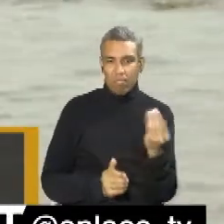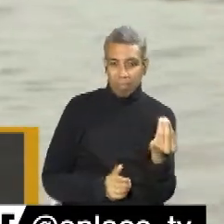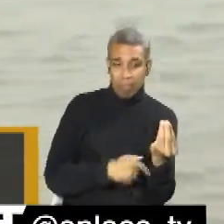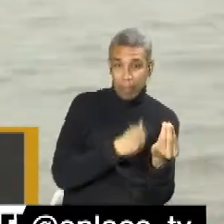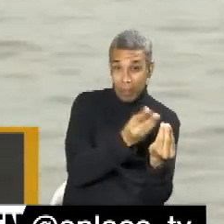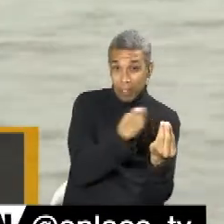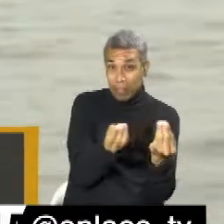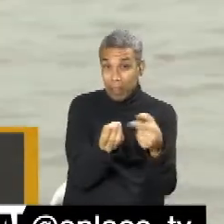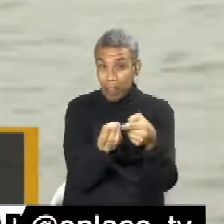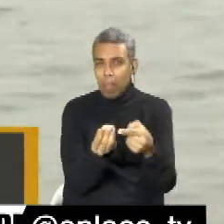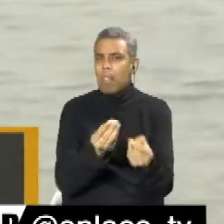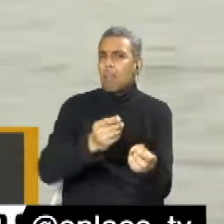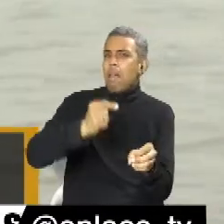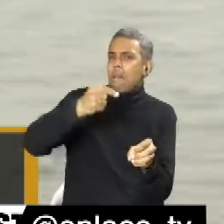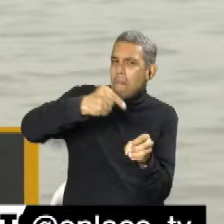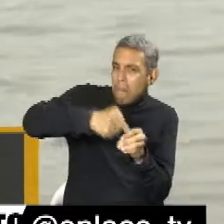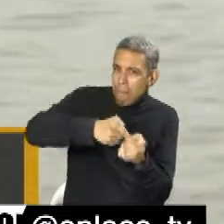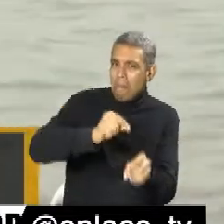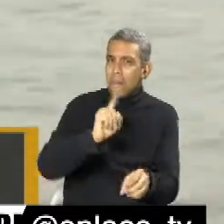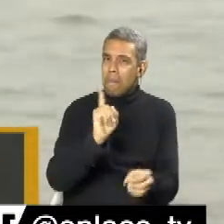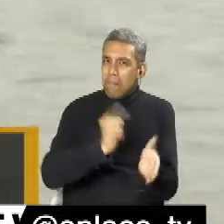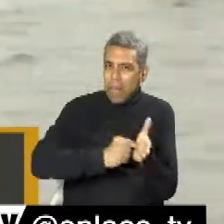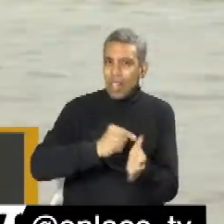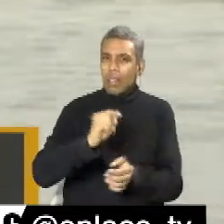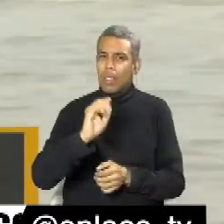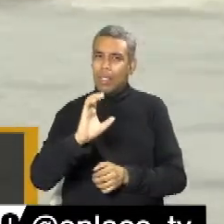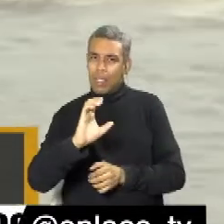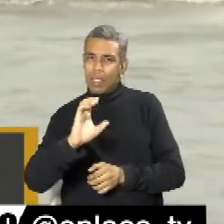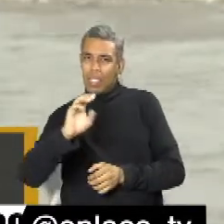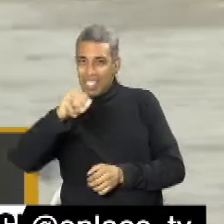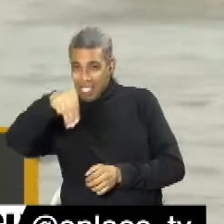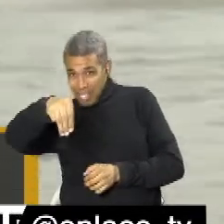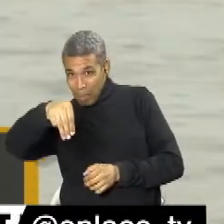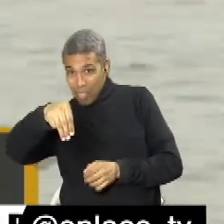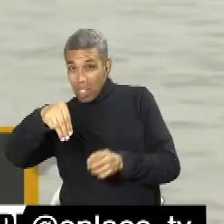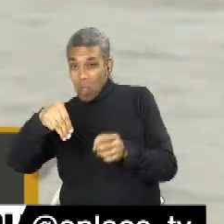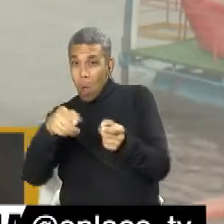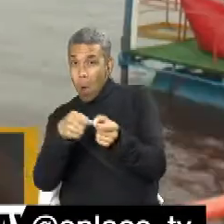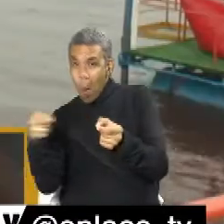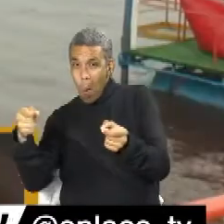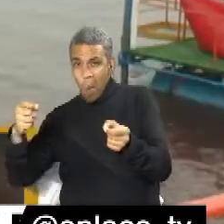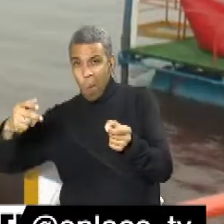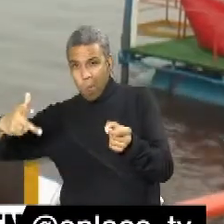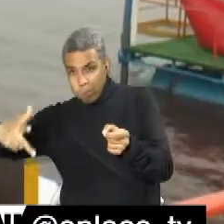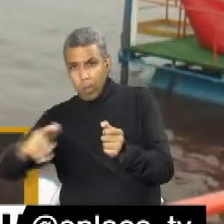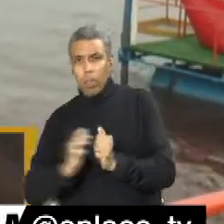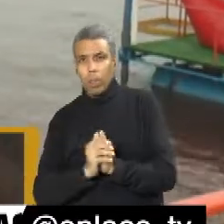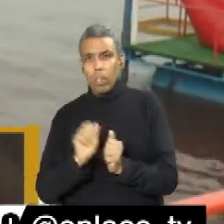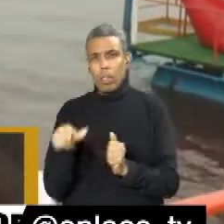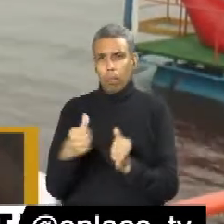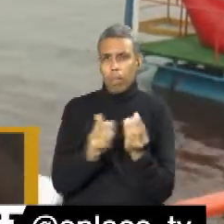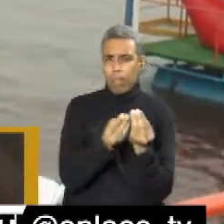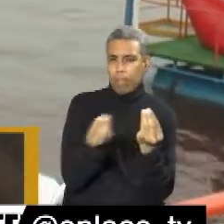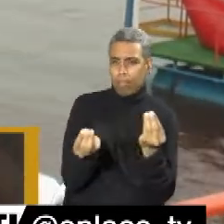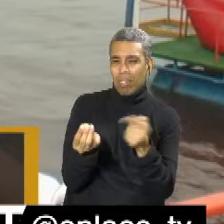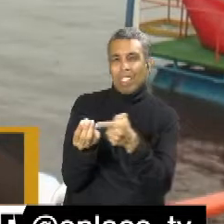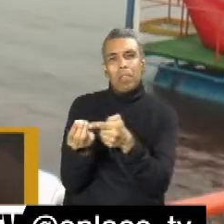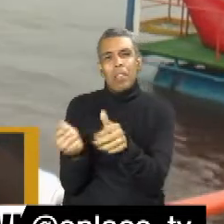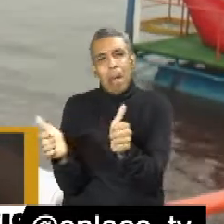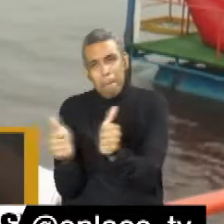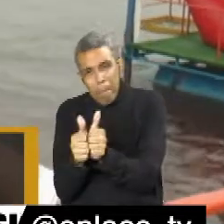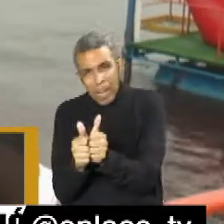1000 centímetros cúbicos. Luego vienen 9 o 10 participantes de los botes inflables. Ellos corren en pareja.